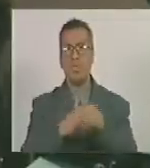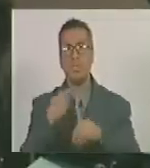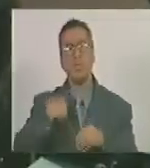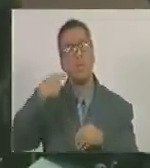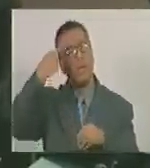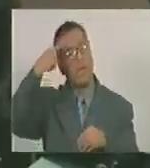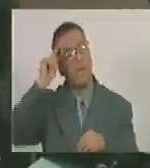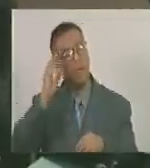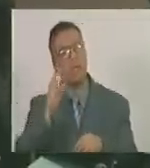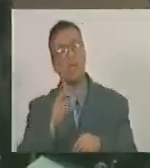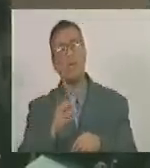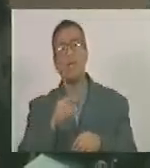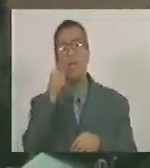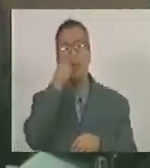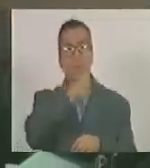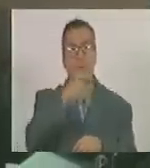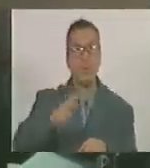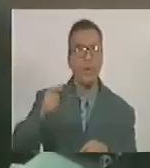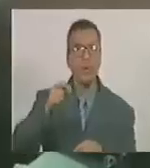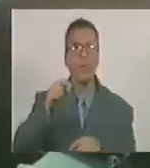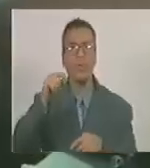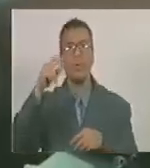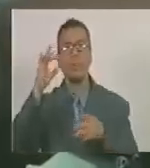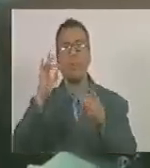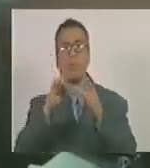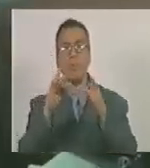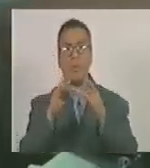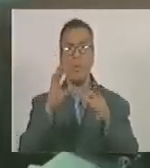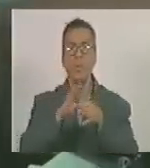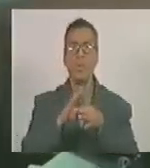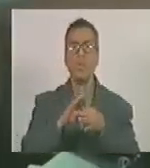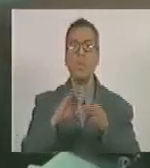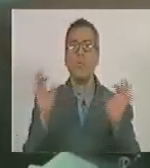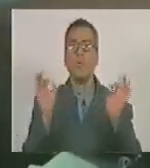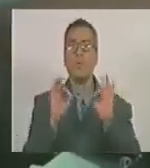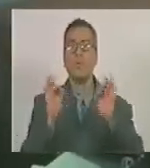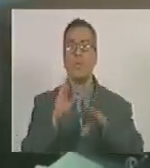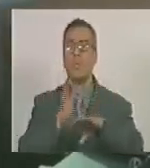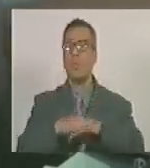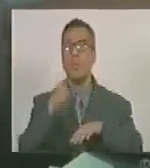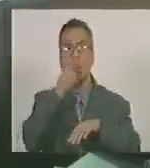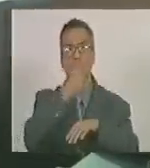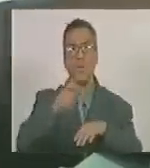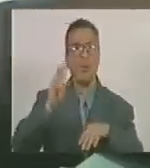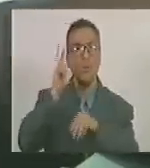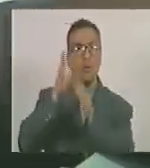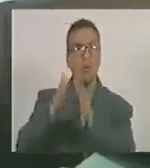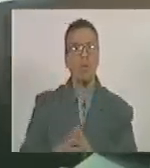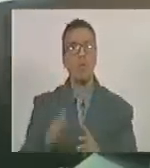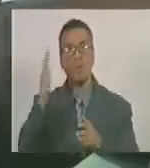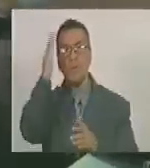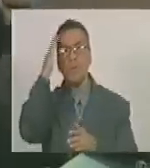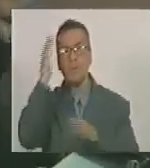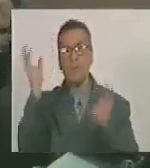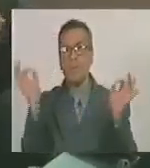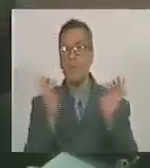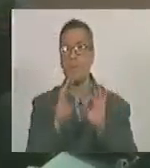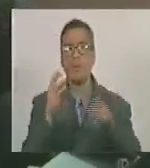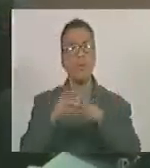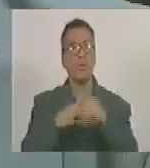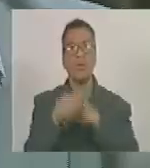el pueblo venezolano está desconectado a tierra, está desfasado, como que aquí el pueblo venezolano no supiera lo que ha pasado.